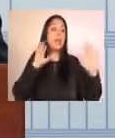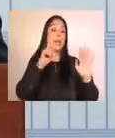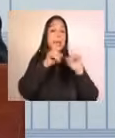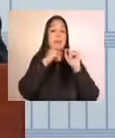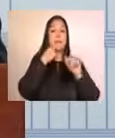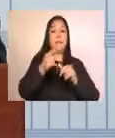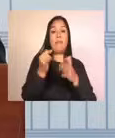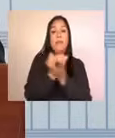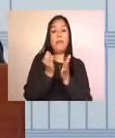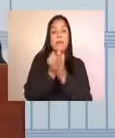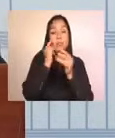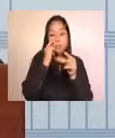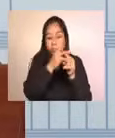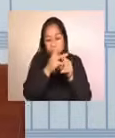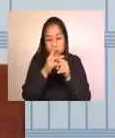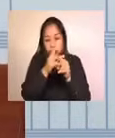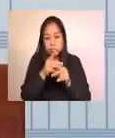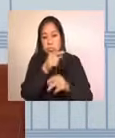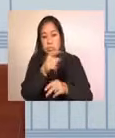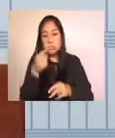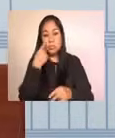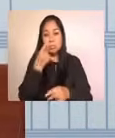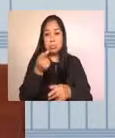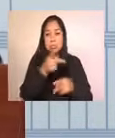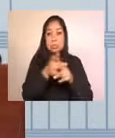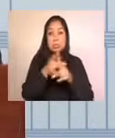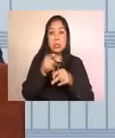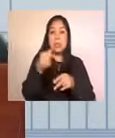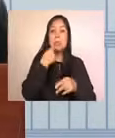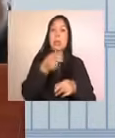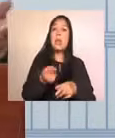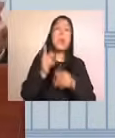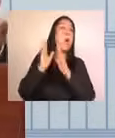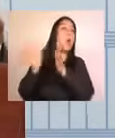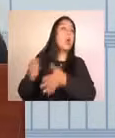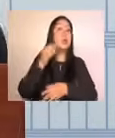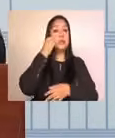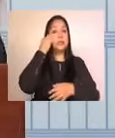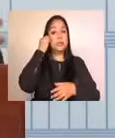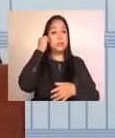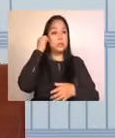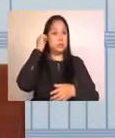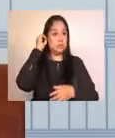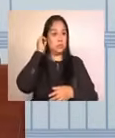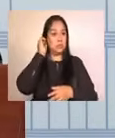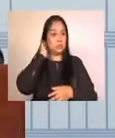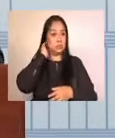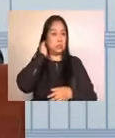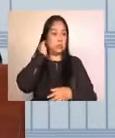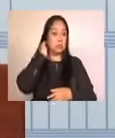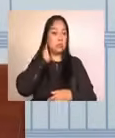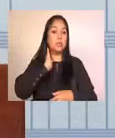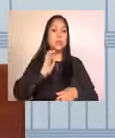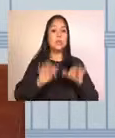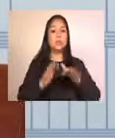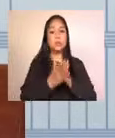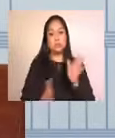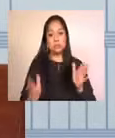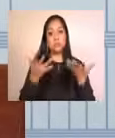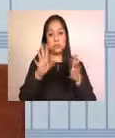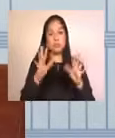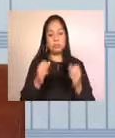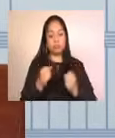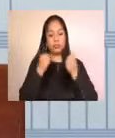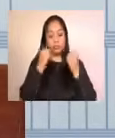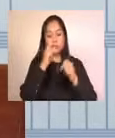de la supervisión de la inversión estuvieran descuidadas. Tanto CEGEPLAN lo ha fortalecido como la Secretaría de